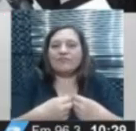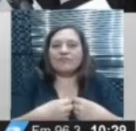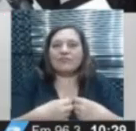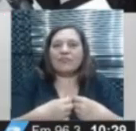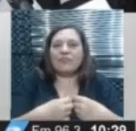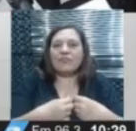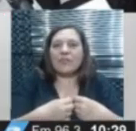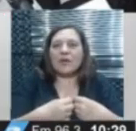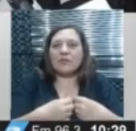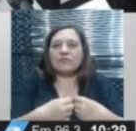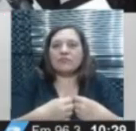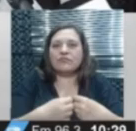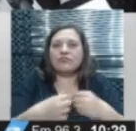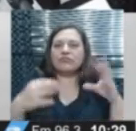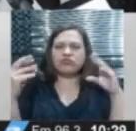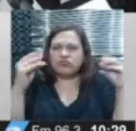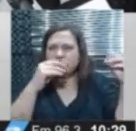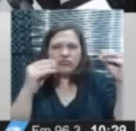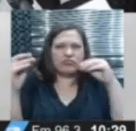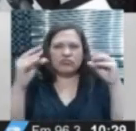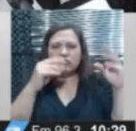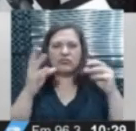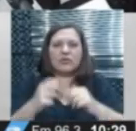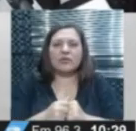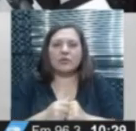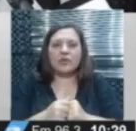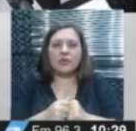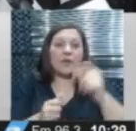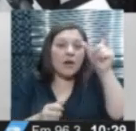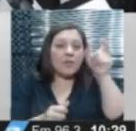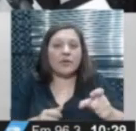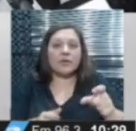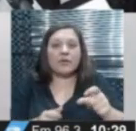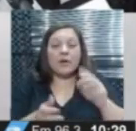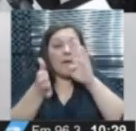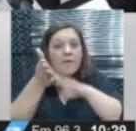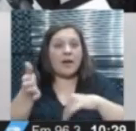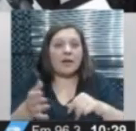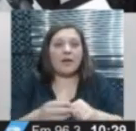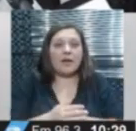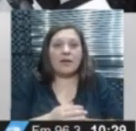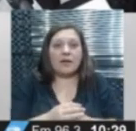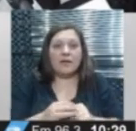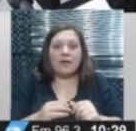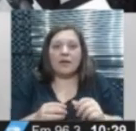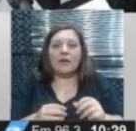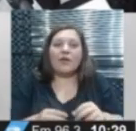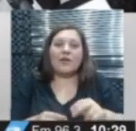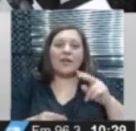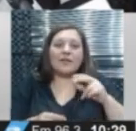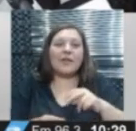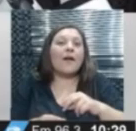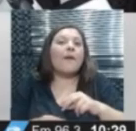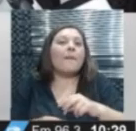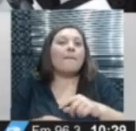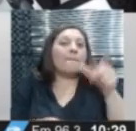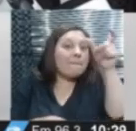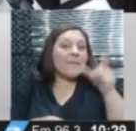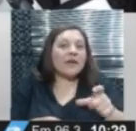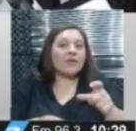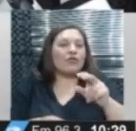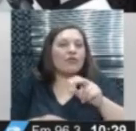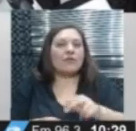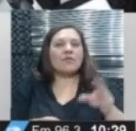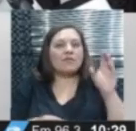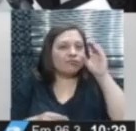Para eh Sudáfrica con Nelson Mandela y Winnie Mandela luchó contra todo eso hasta luchó